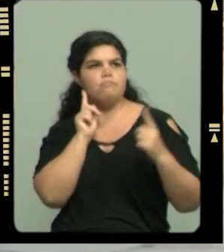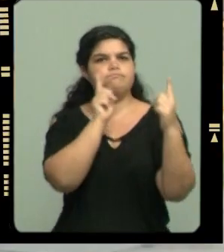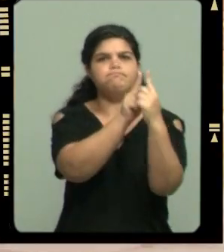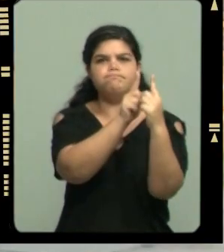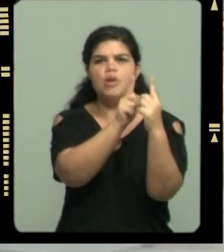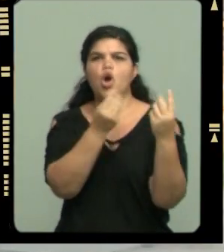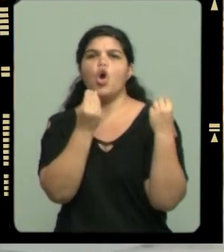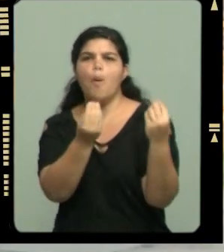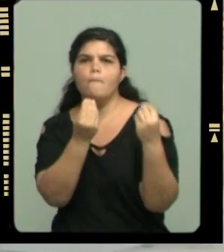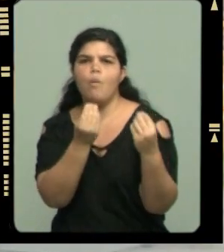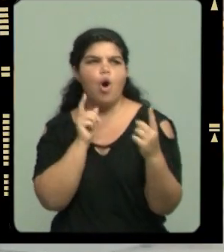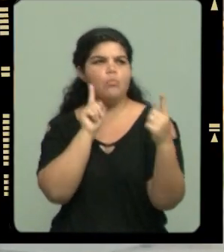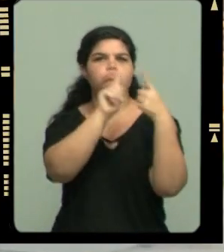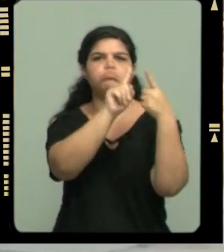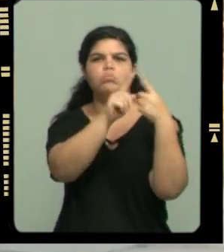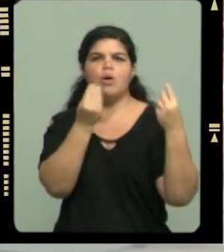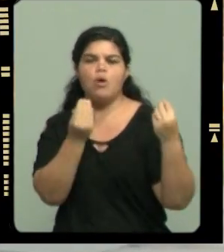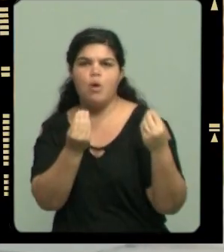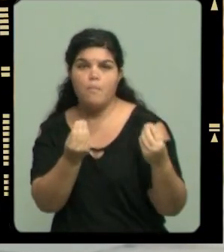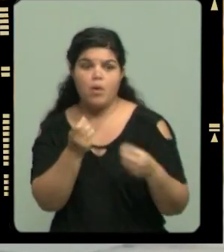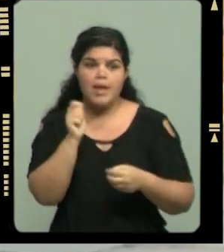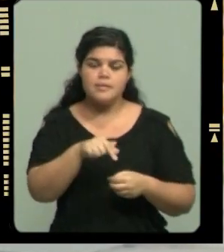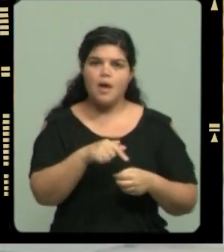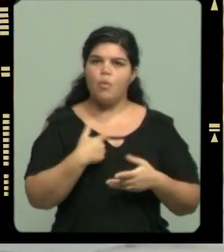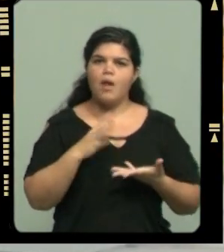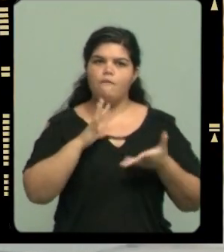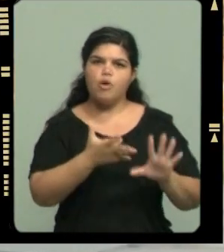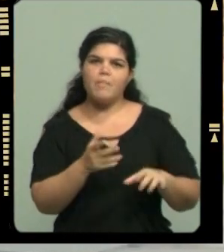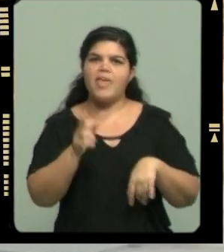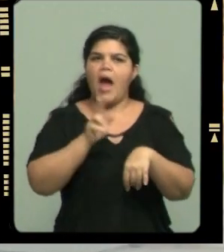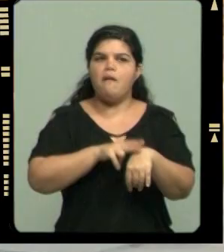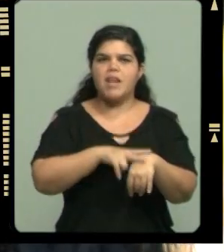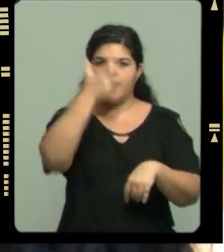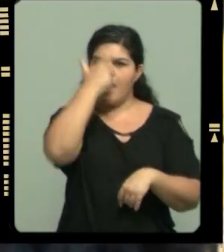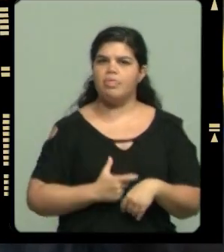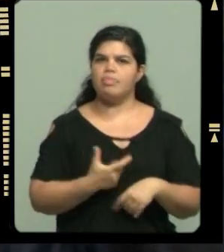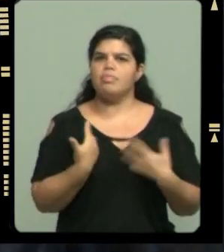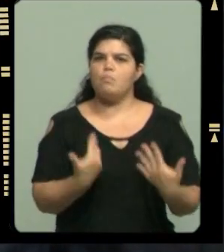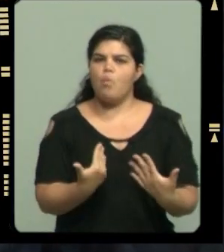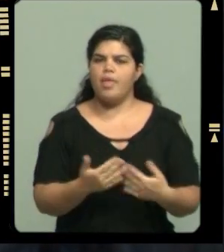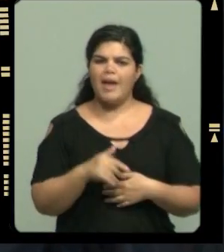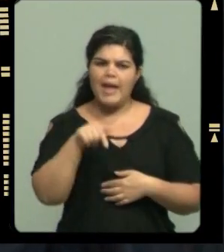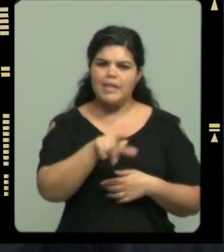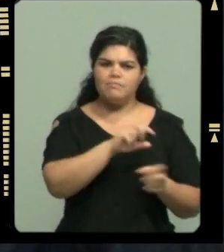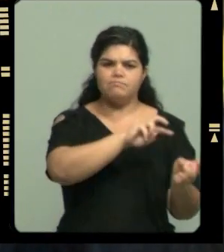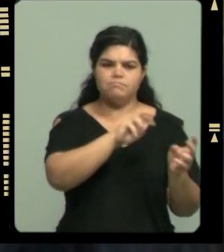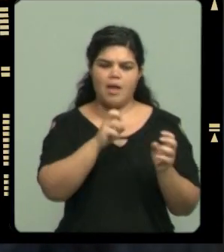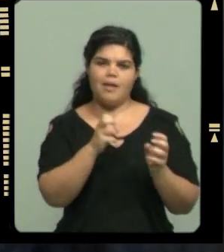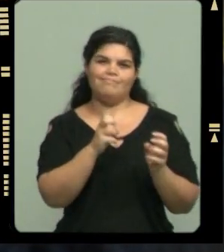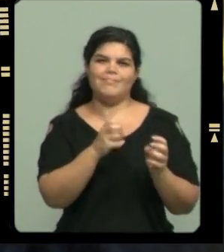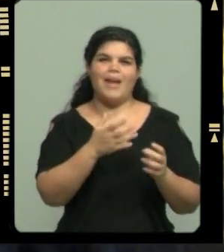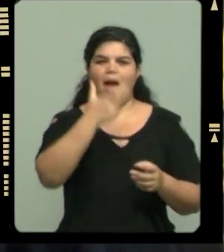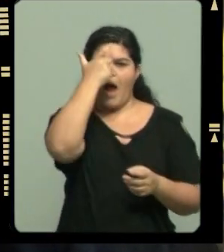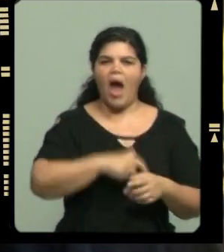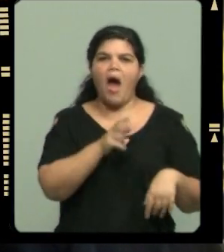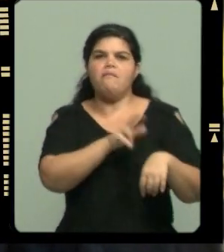contexto, salió de la inquietud de ellos desarrollar habilidades humanas. Y que ahí salió un poco el programa de liderazgo que llamamos, ¿no? Que